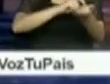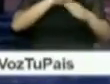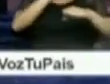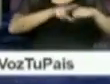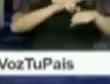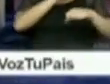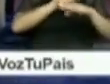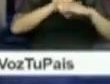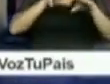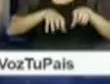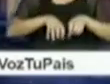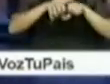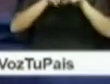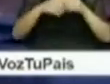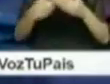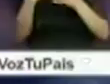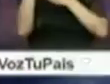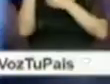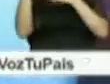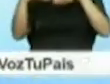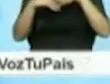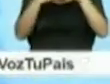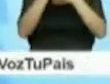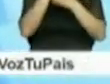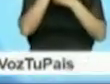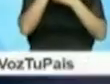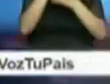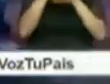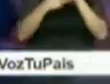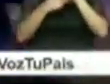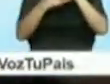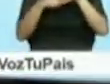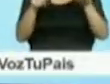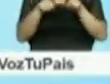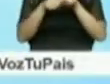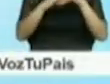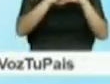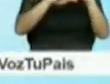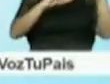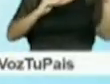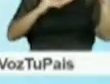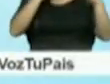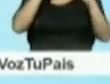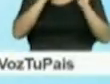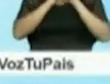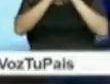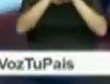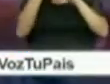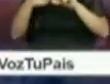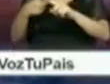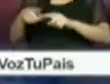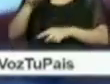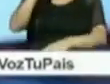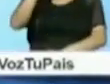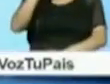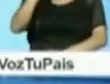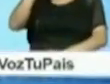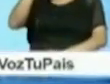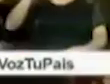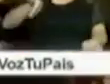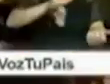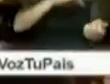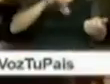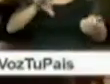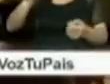asume el reto de realizar una nueva y refrescante versión de la obra que contará con el acompañamiento de 103 músicos de la